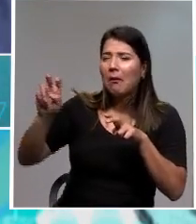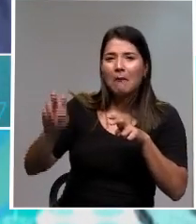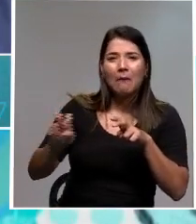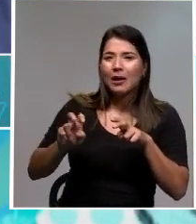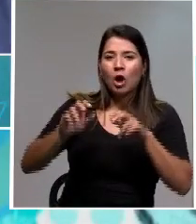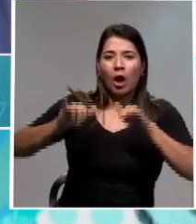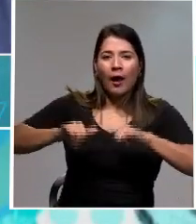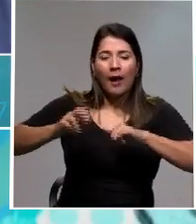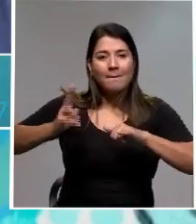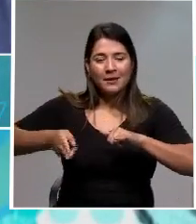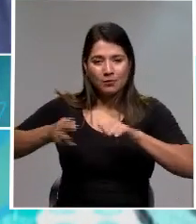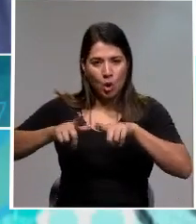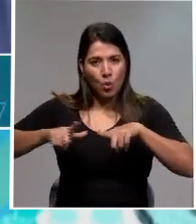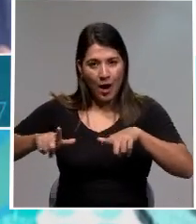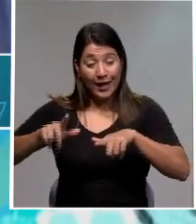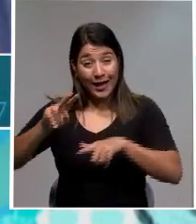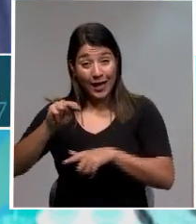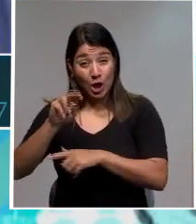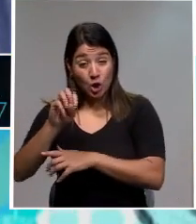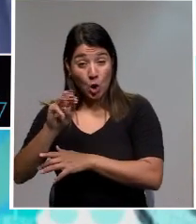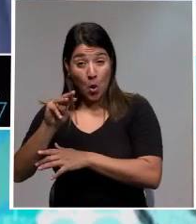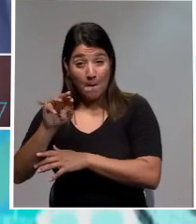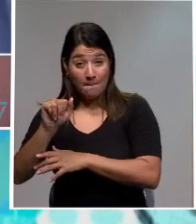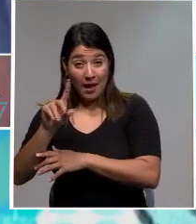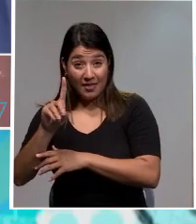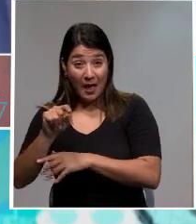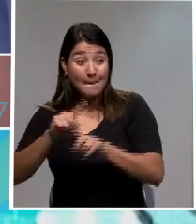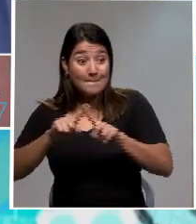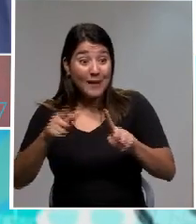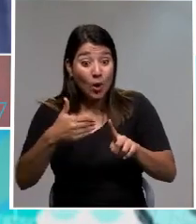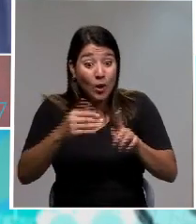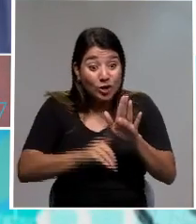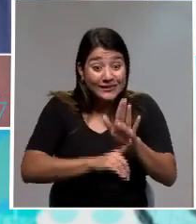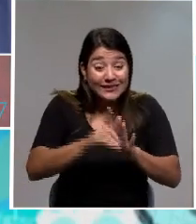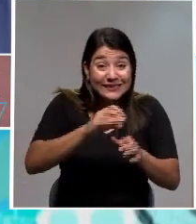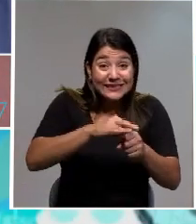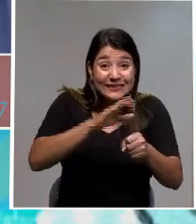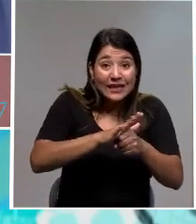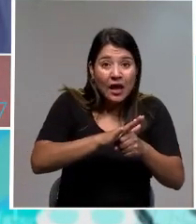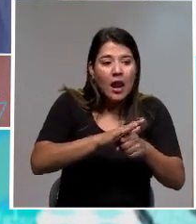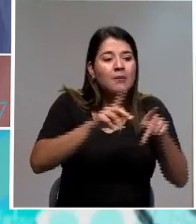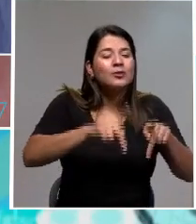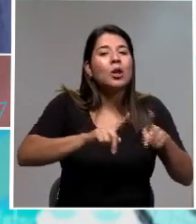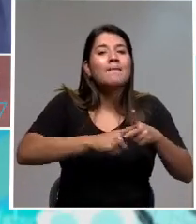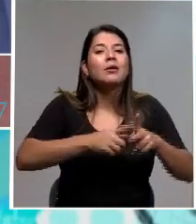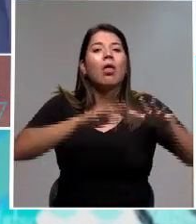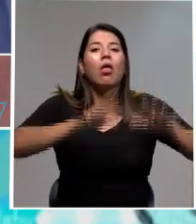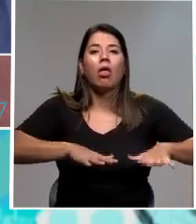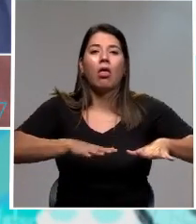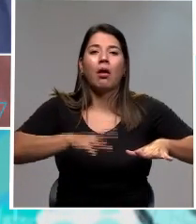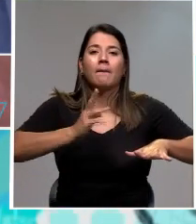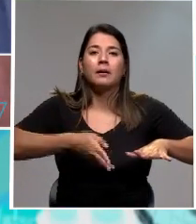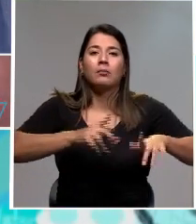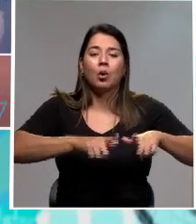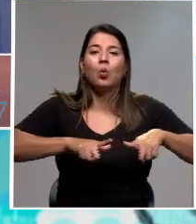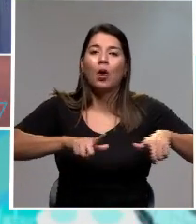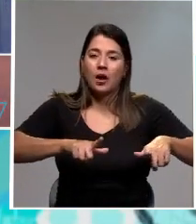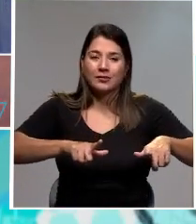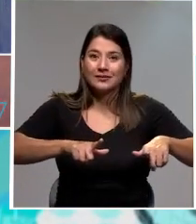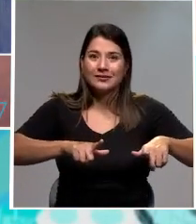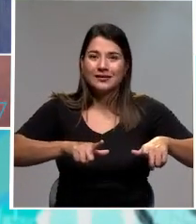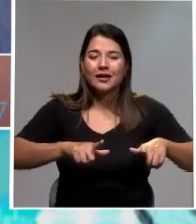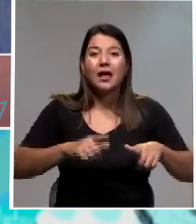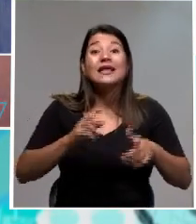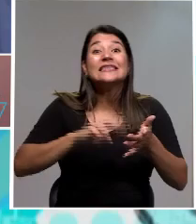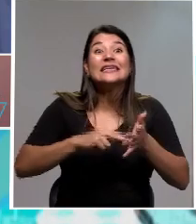un incremento en las necesidades de las poblaciones humanas. Eso implica que habíamos